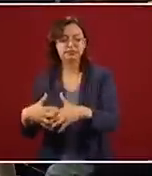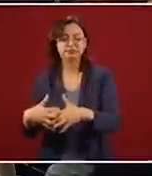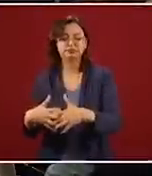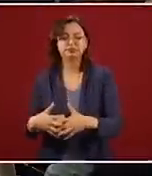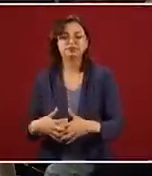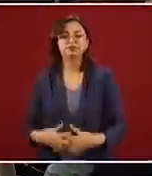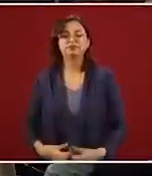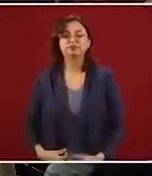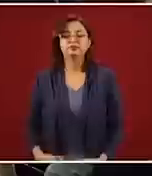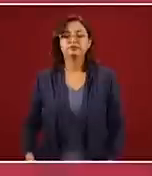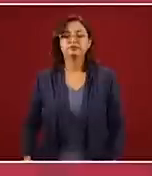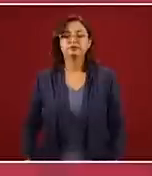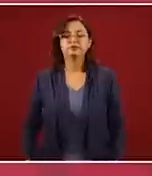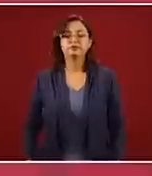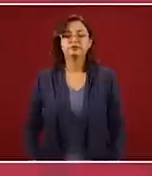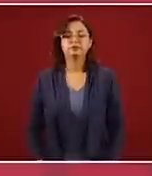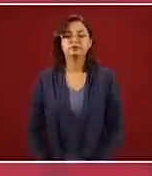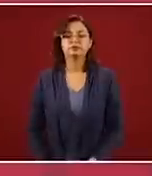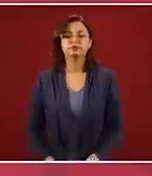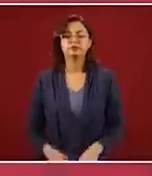estoy recibiendo